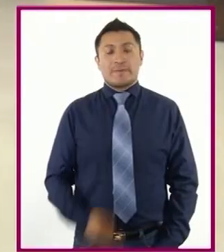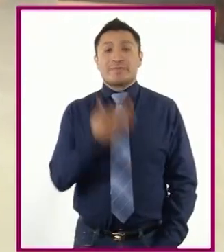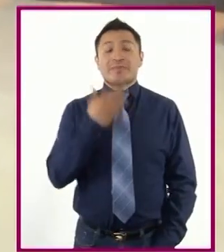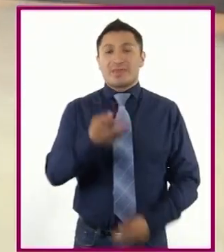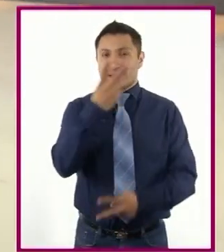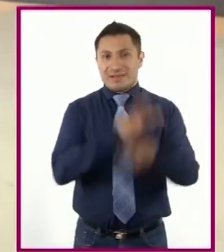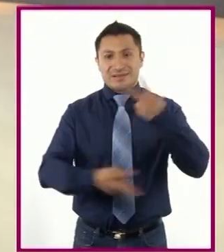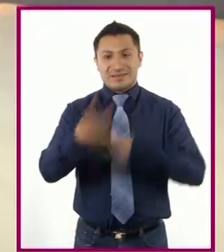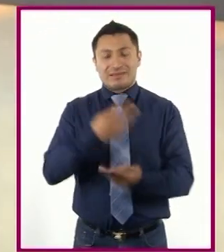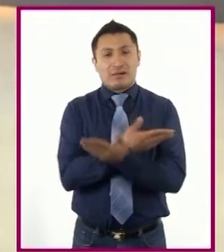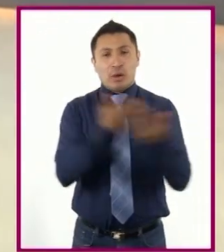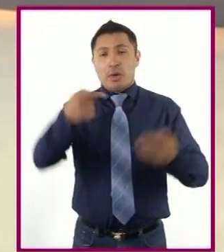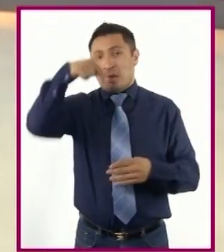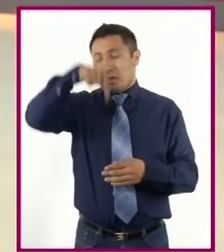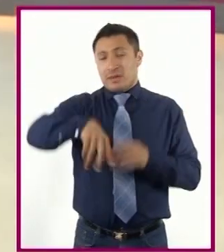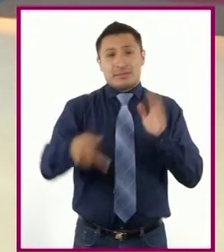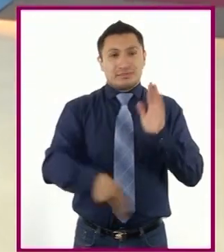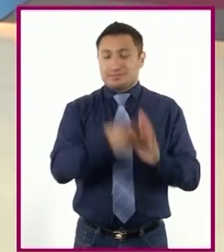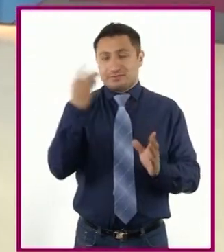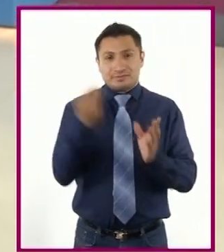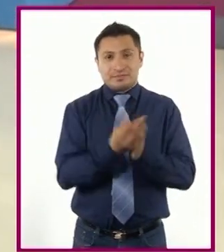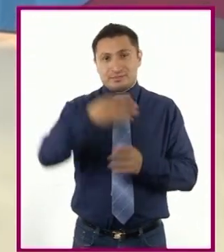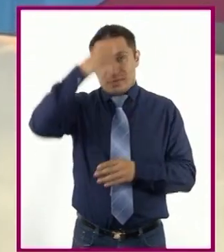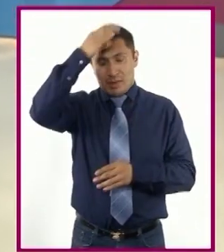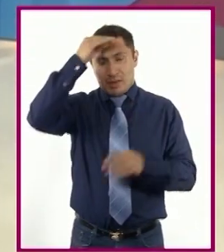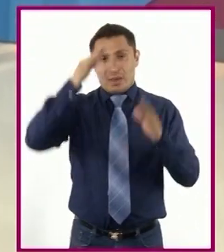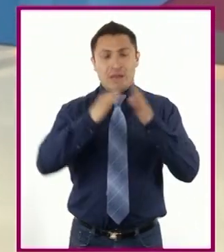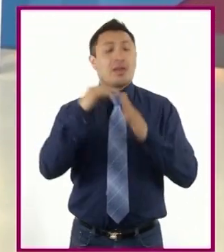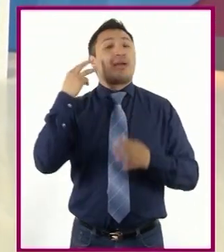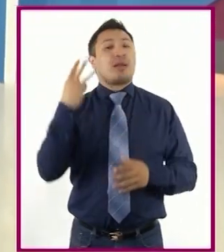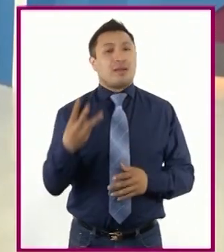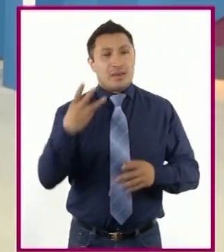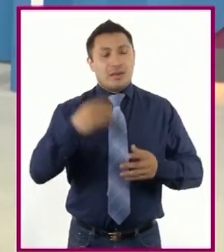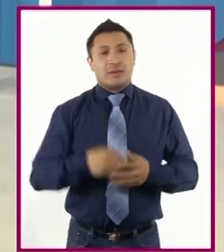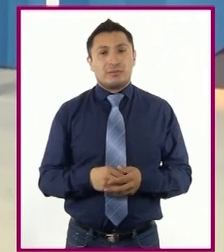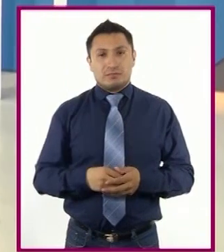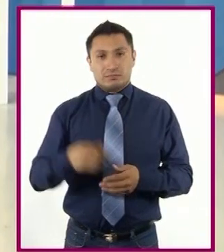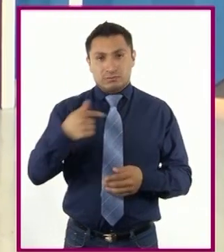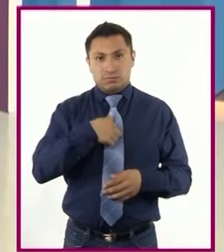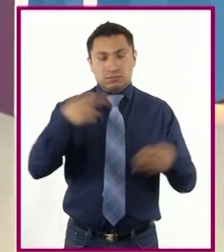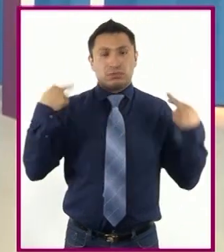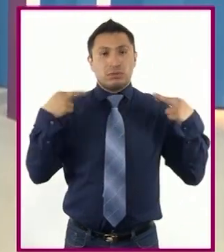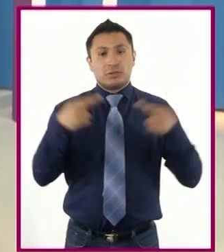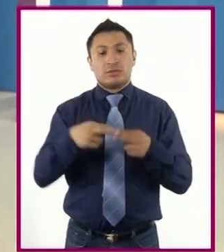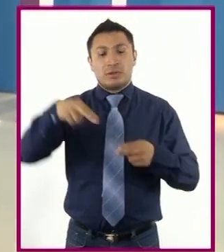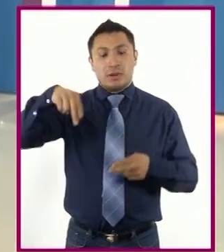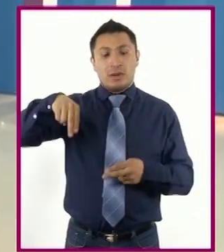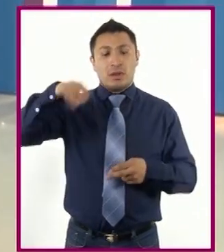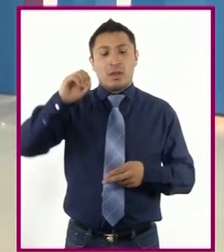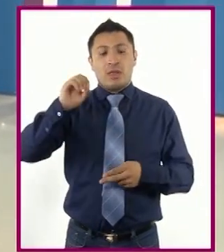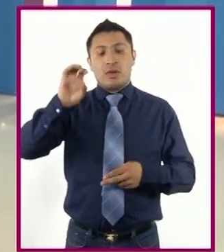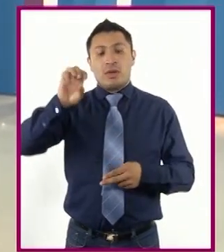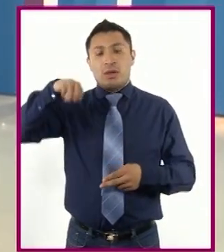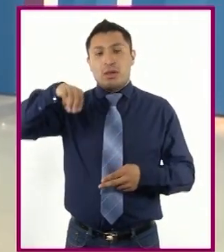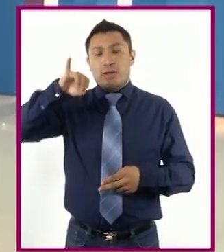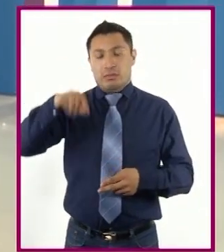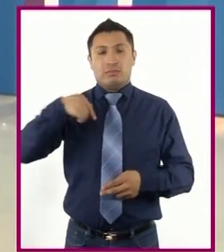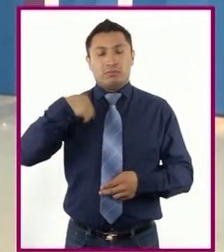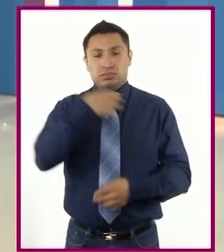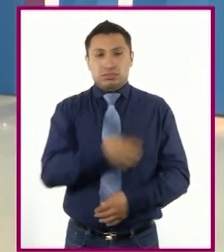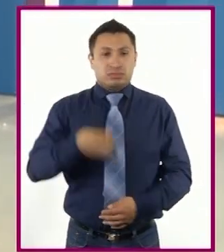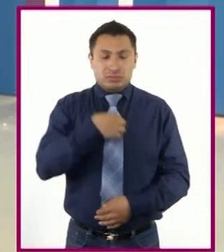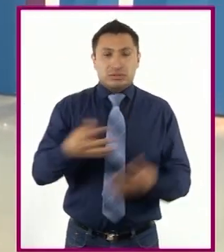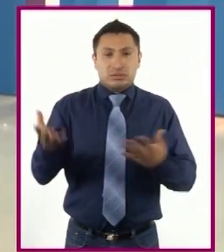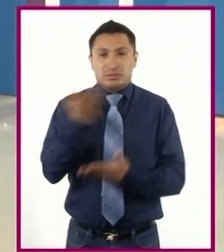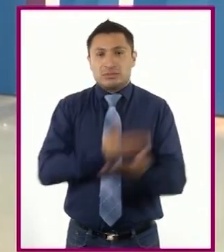Bienvenidas y bienvenidos a una sesión más de Aprende en Casa 3. Soy la maestra Noemí Juárez y me siento muy contenta de